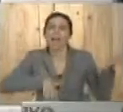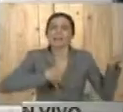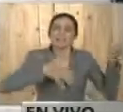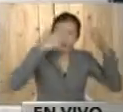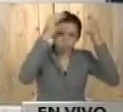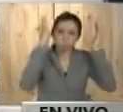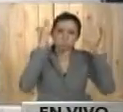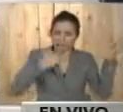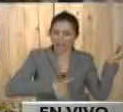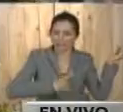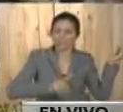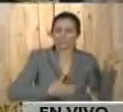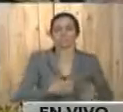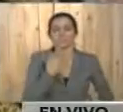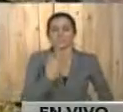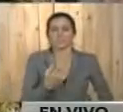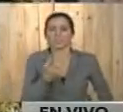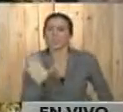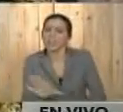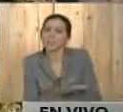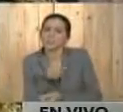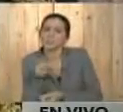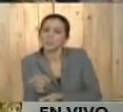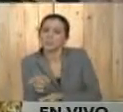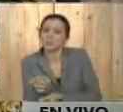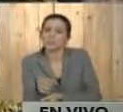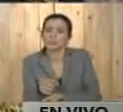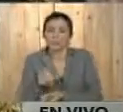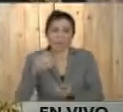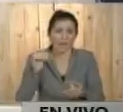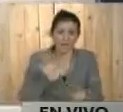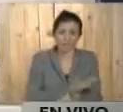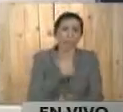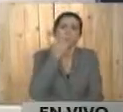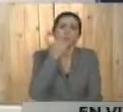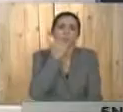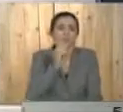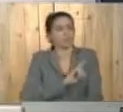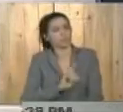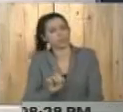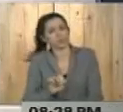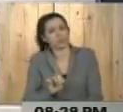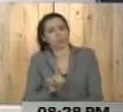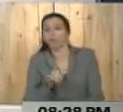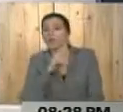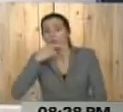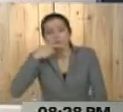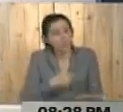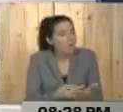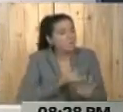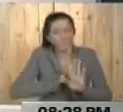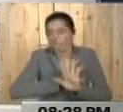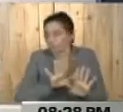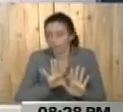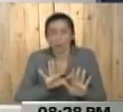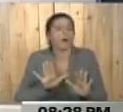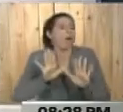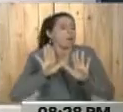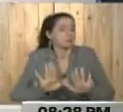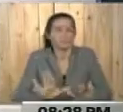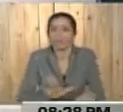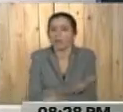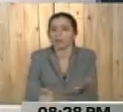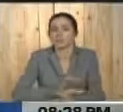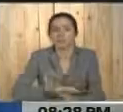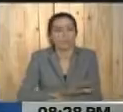Primera le decían, ¿qué canta usted, Ali? Canción de protesta. No le pongan nombre a mi canción, decía. Ni